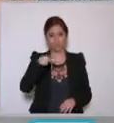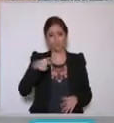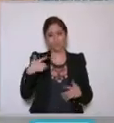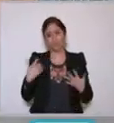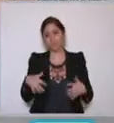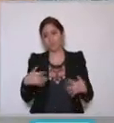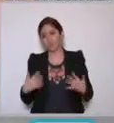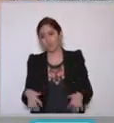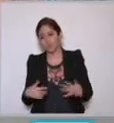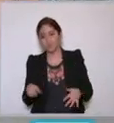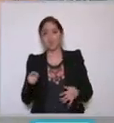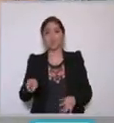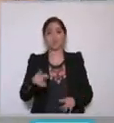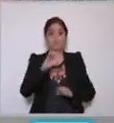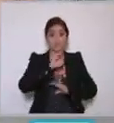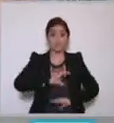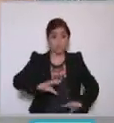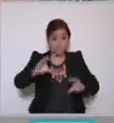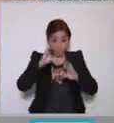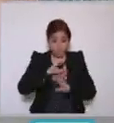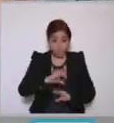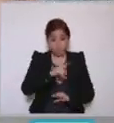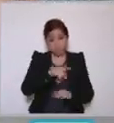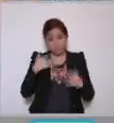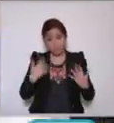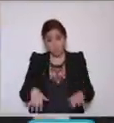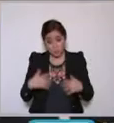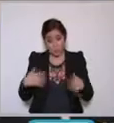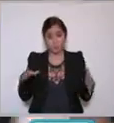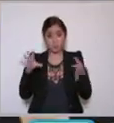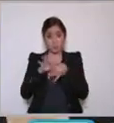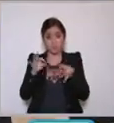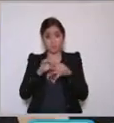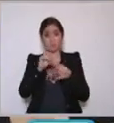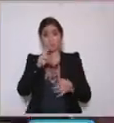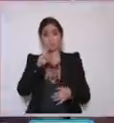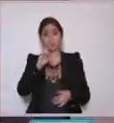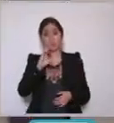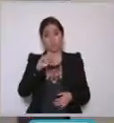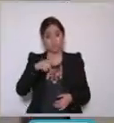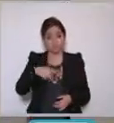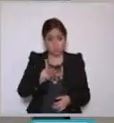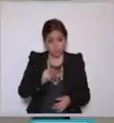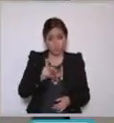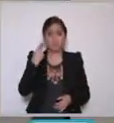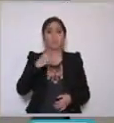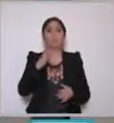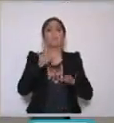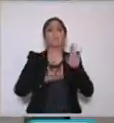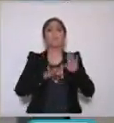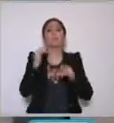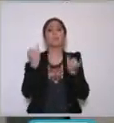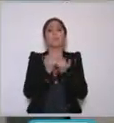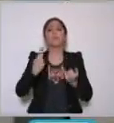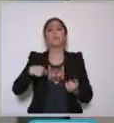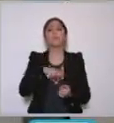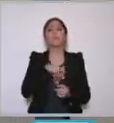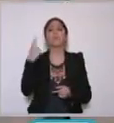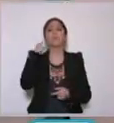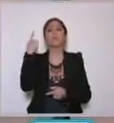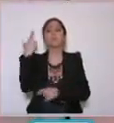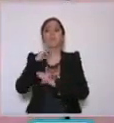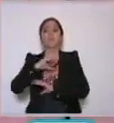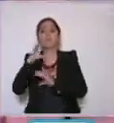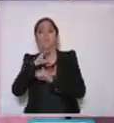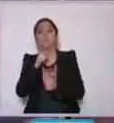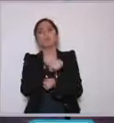aún te amo. el exponente máximo que nos dejaron Me ese encanta. rolón, que es un clásico Uy, ya. a la que te cortas las en la venas, fecha, ¿eh? sí, de